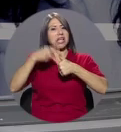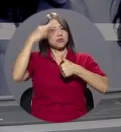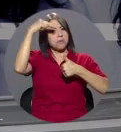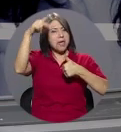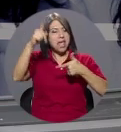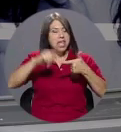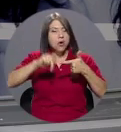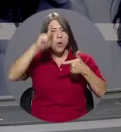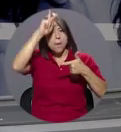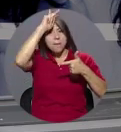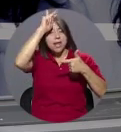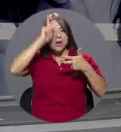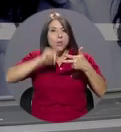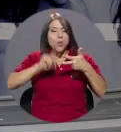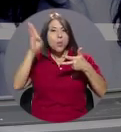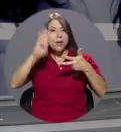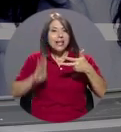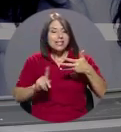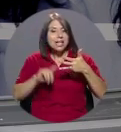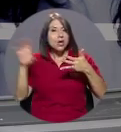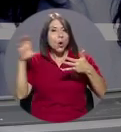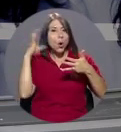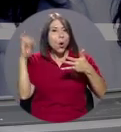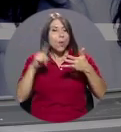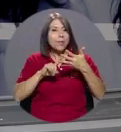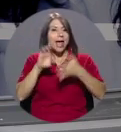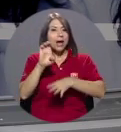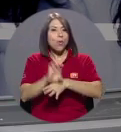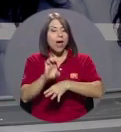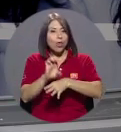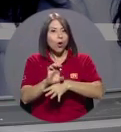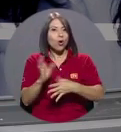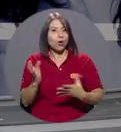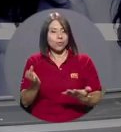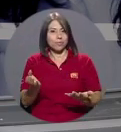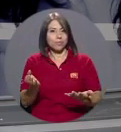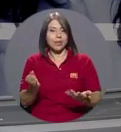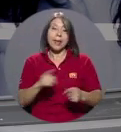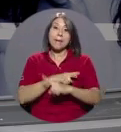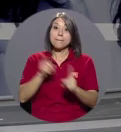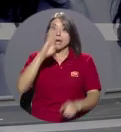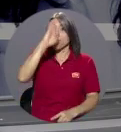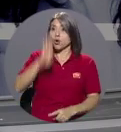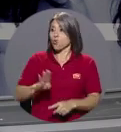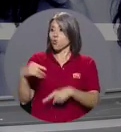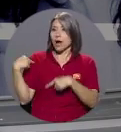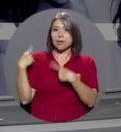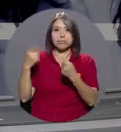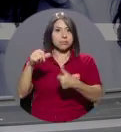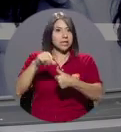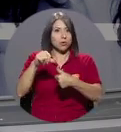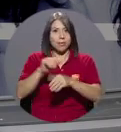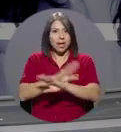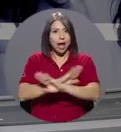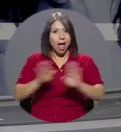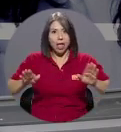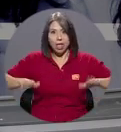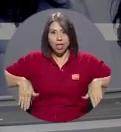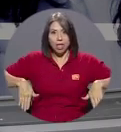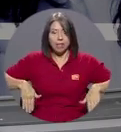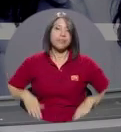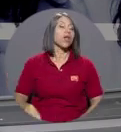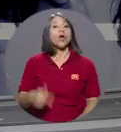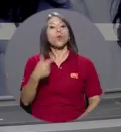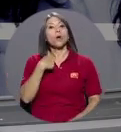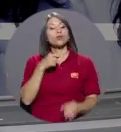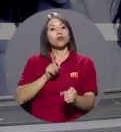en Perú, en Brasil, en Colombia, en Ecuador, pero nunca se había hecho en Centroamérica.